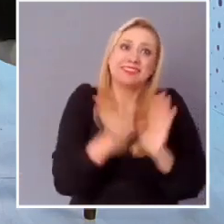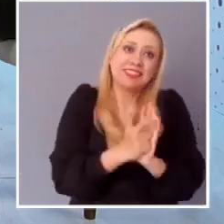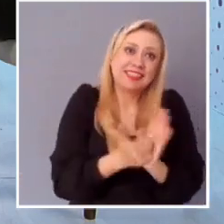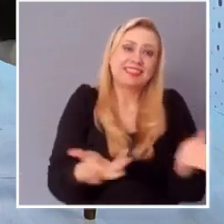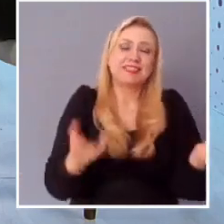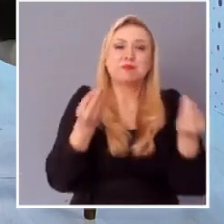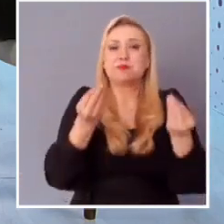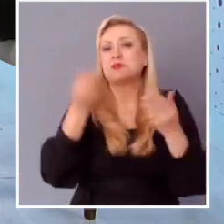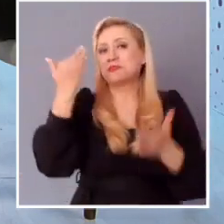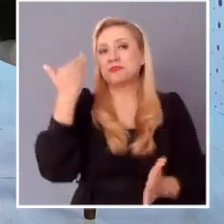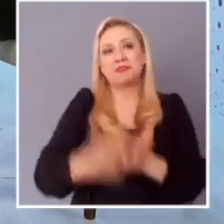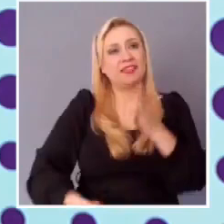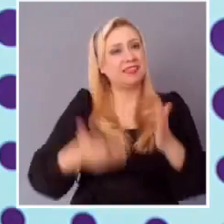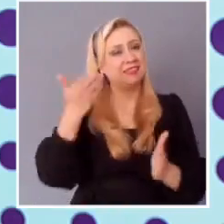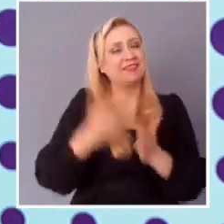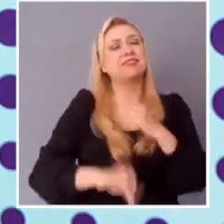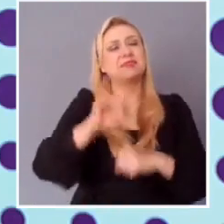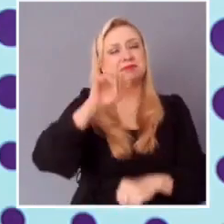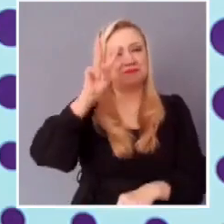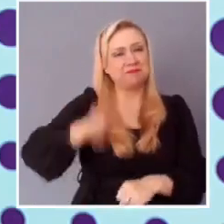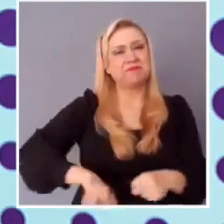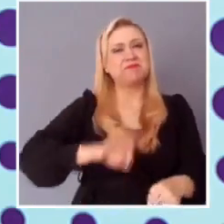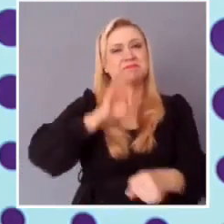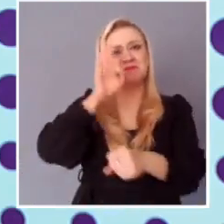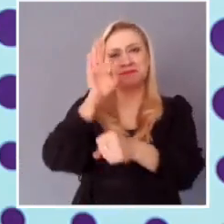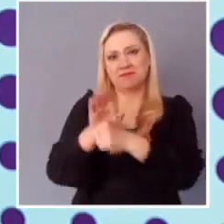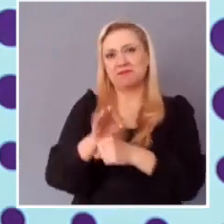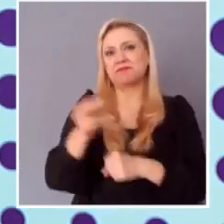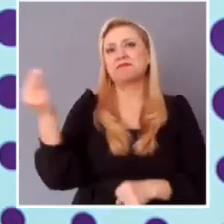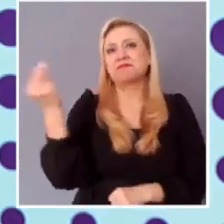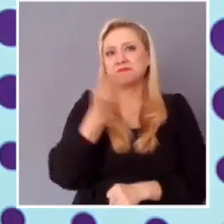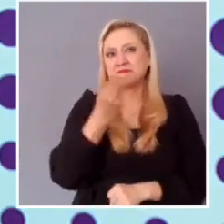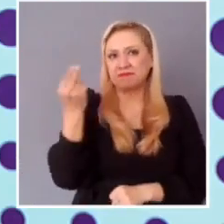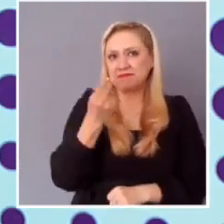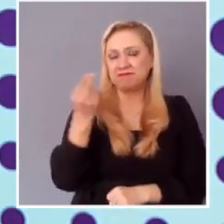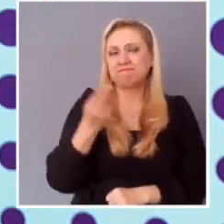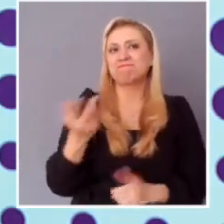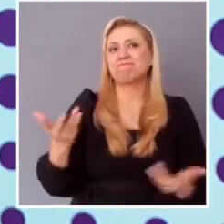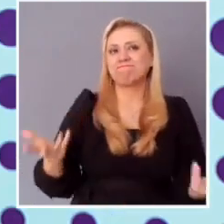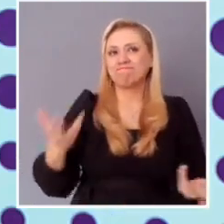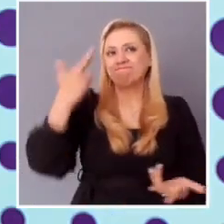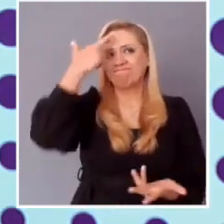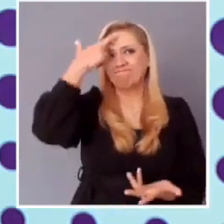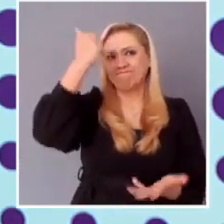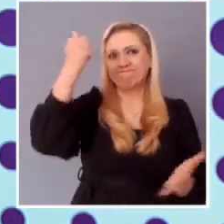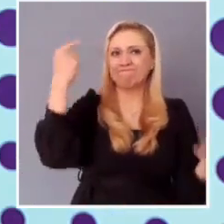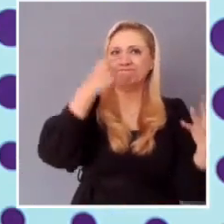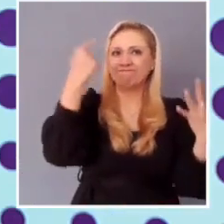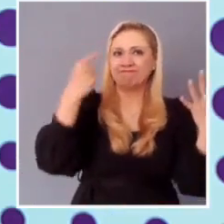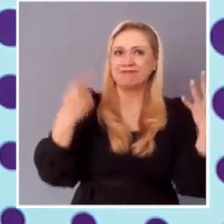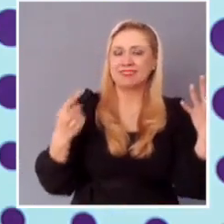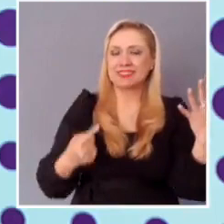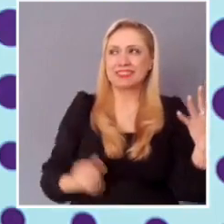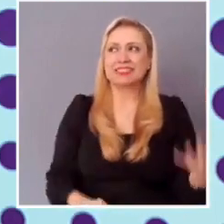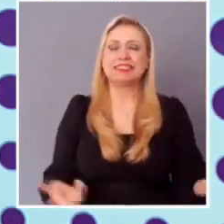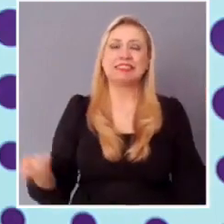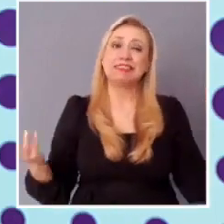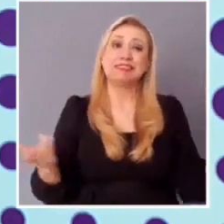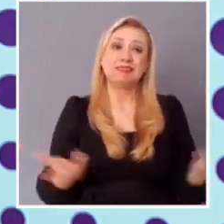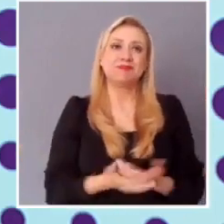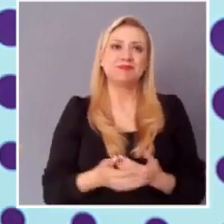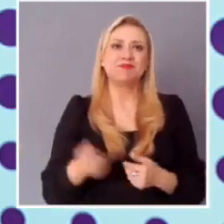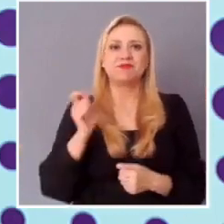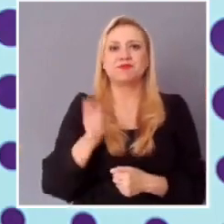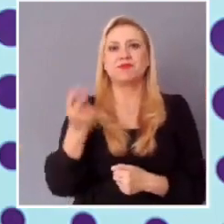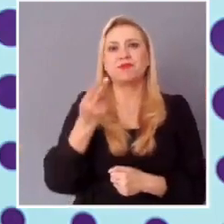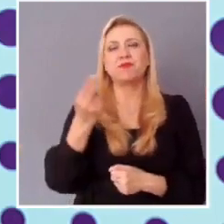muchos aspectos para la protección de derechos humanos necesitamos un Estado fuerte, ¿no? Con capacidades institucionales, y este no va a ser el caso, no es la Así es. excepción, sino al contrario,